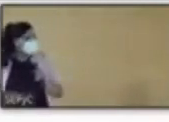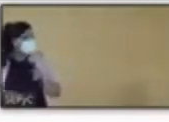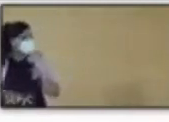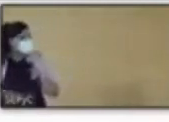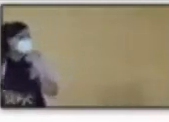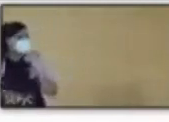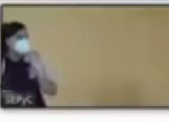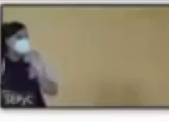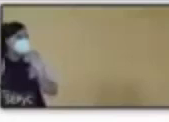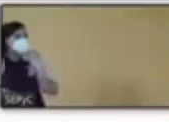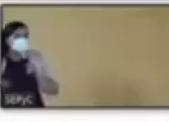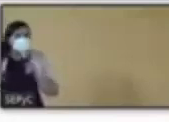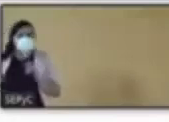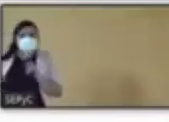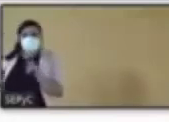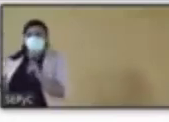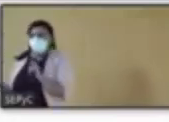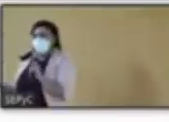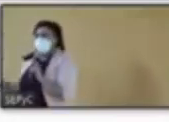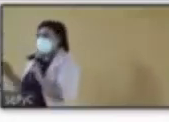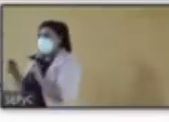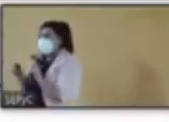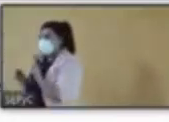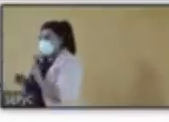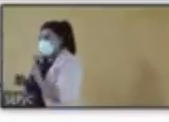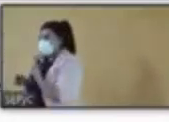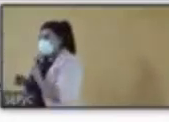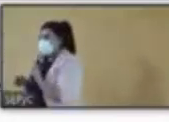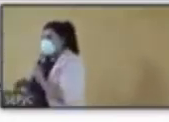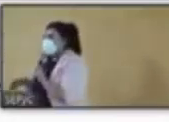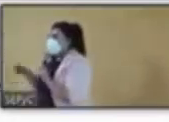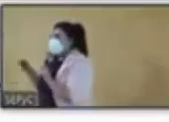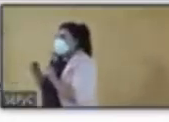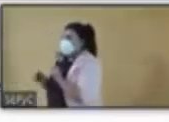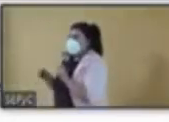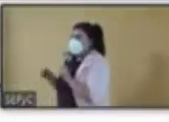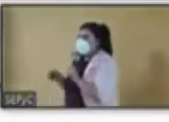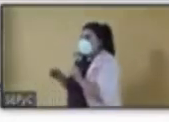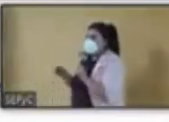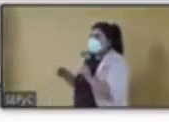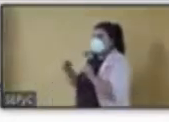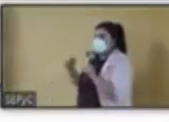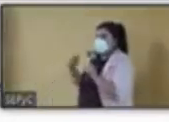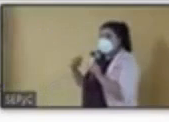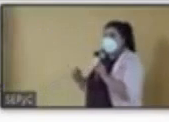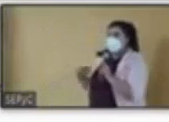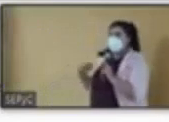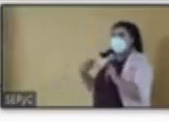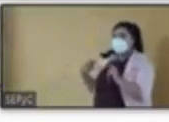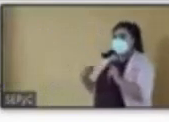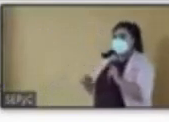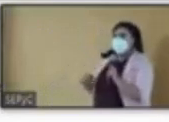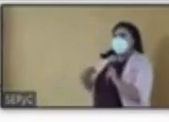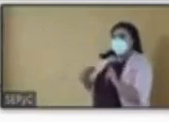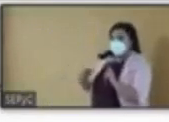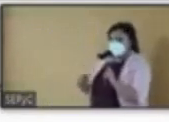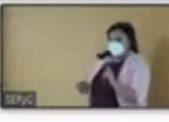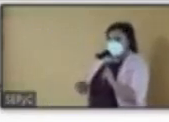hayan determinado participar activamente en empresas. Quien haya identificado en esa